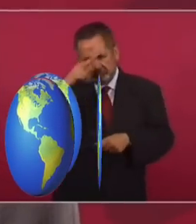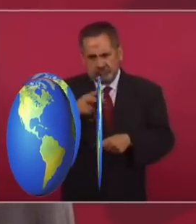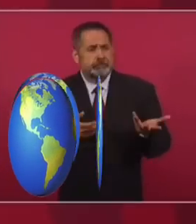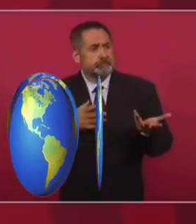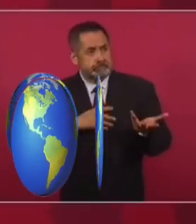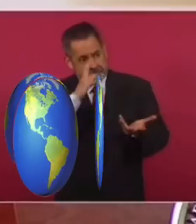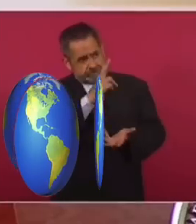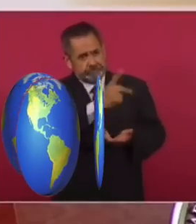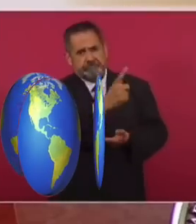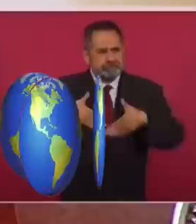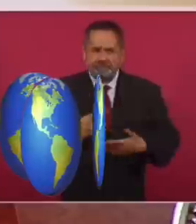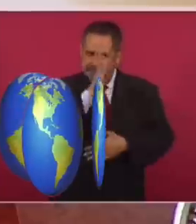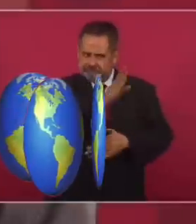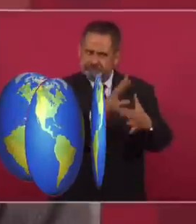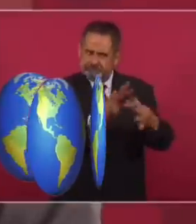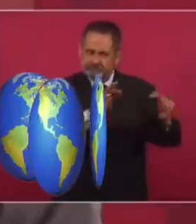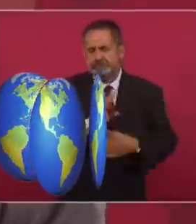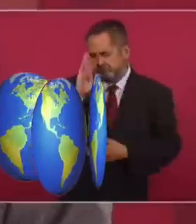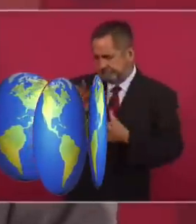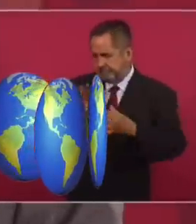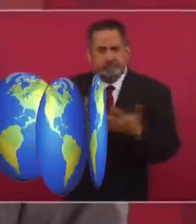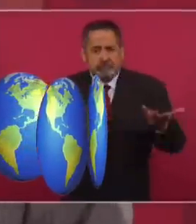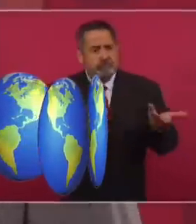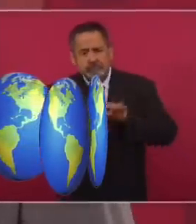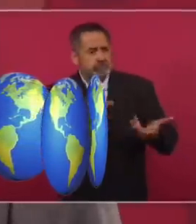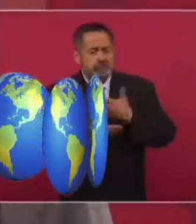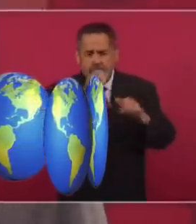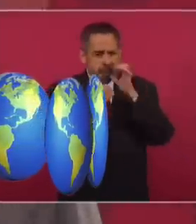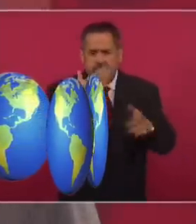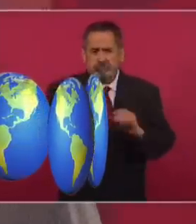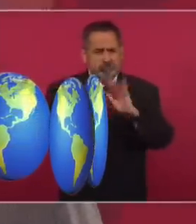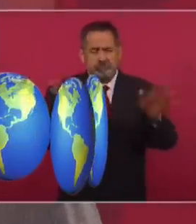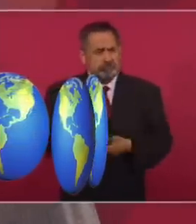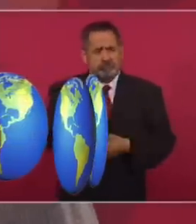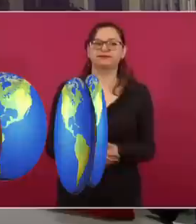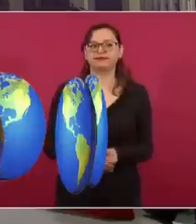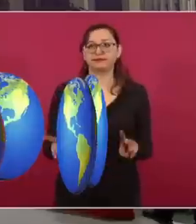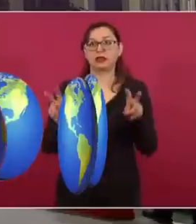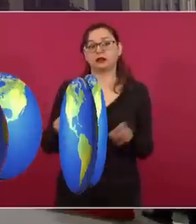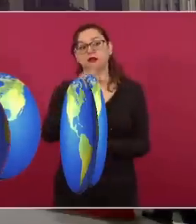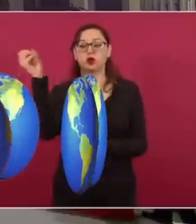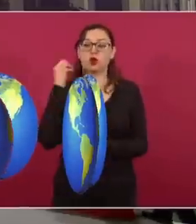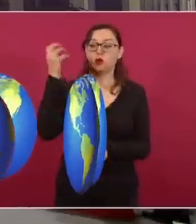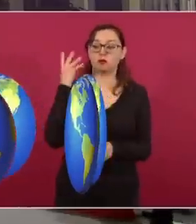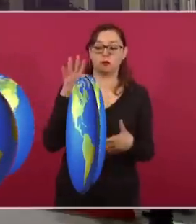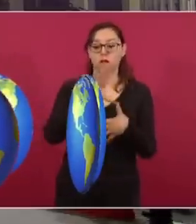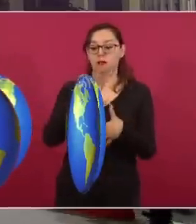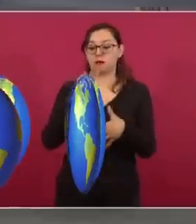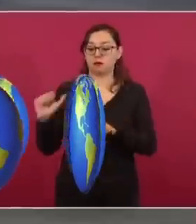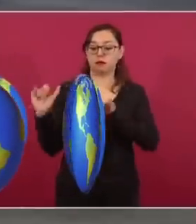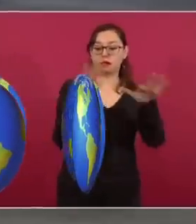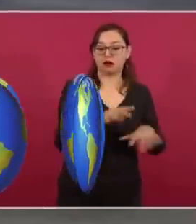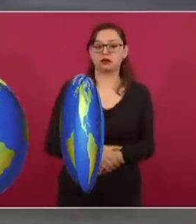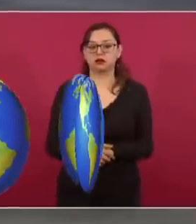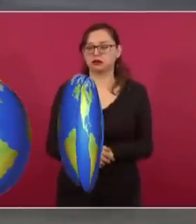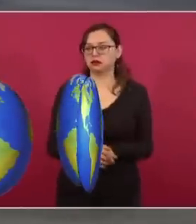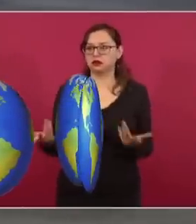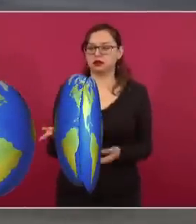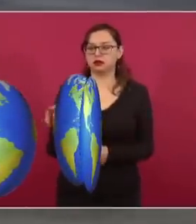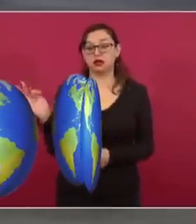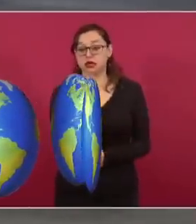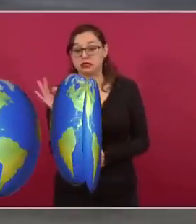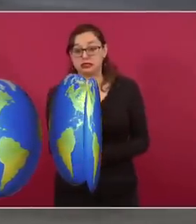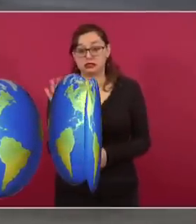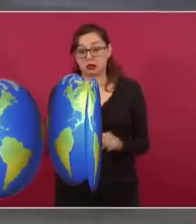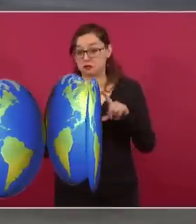hay amistad también hay franqueza, y por eso estamos planteando así, declaro las cosas. ¿Usted está evaluando la posibilidad de no asistir a Los Ángeles en caso de